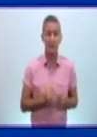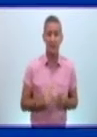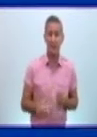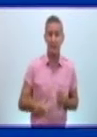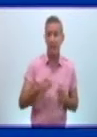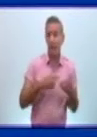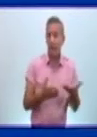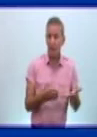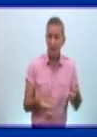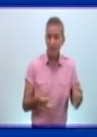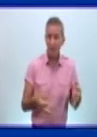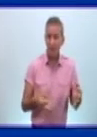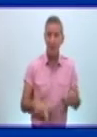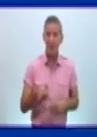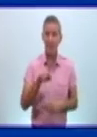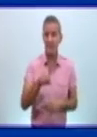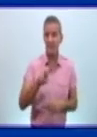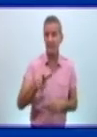consultar.